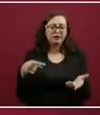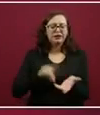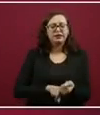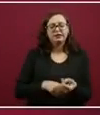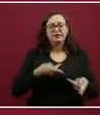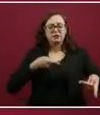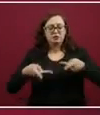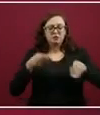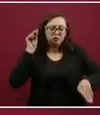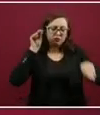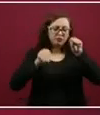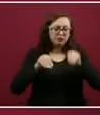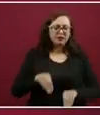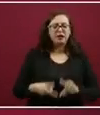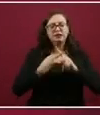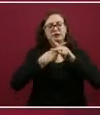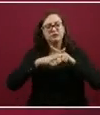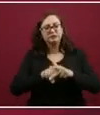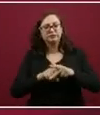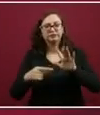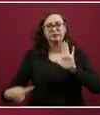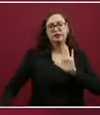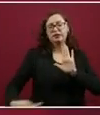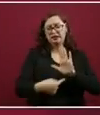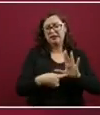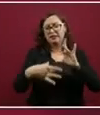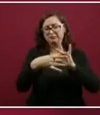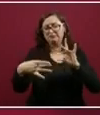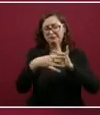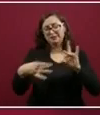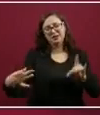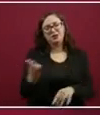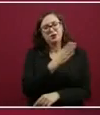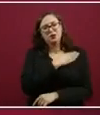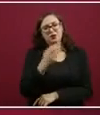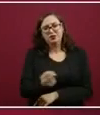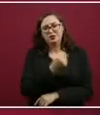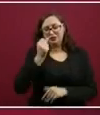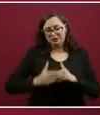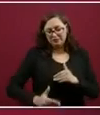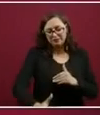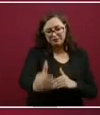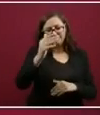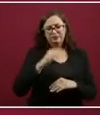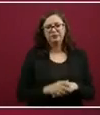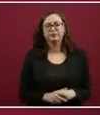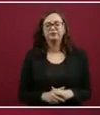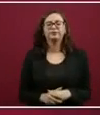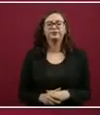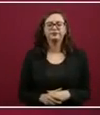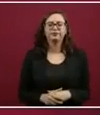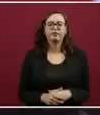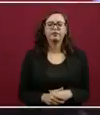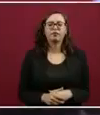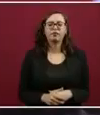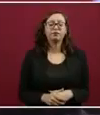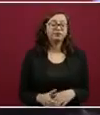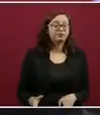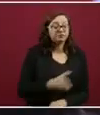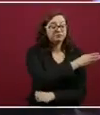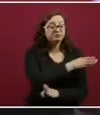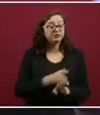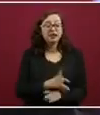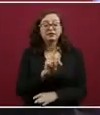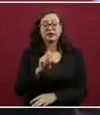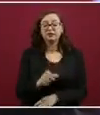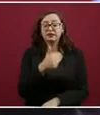la parte introductoria, dice textual: el mayor desastre de este periodo de 36 años fue